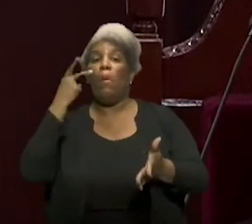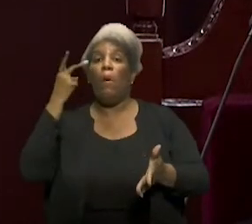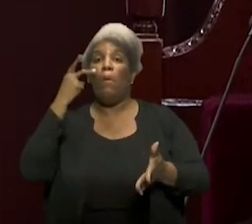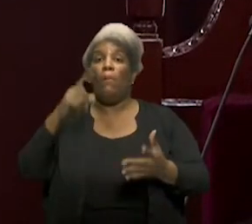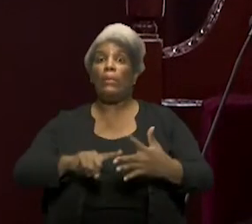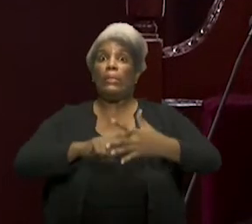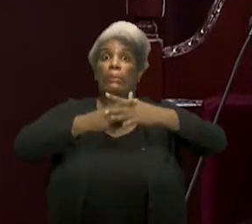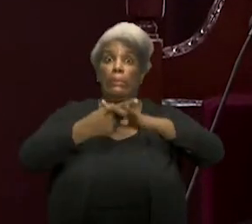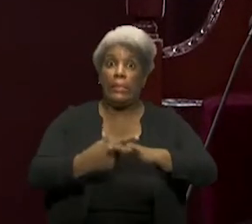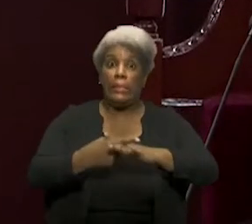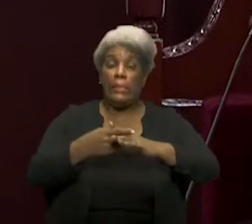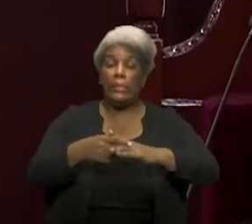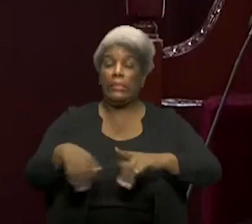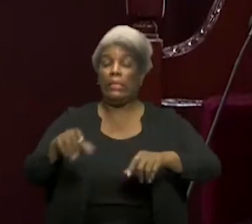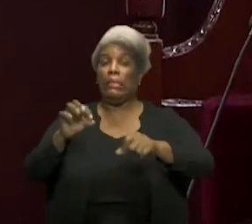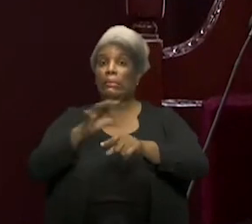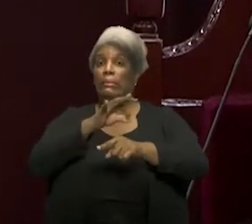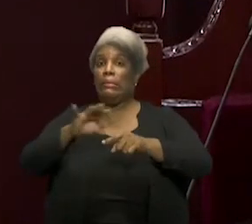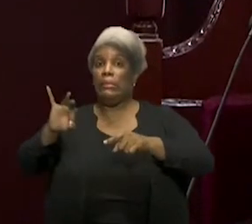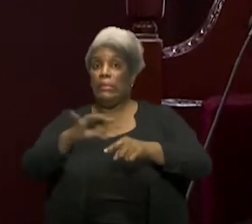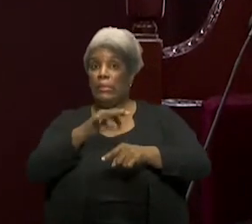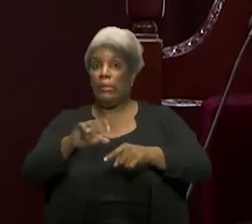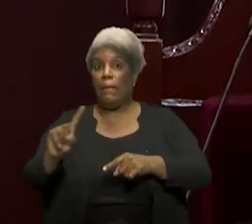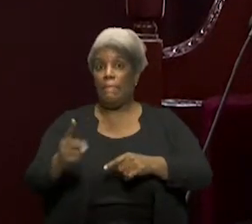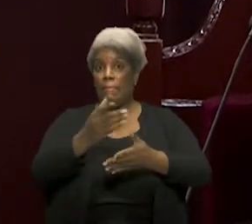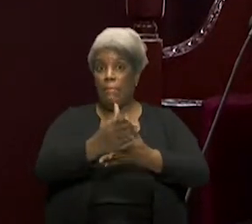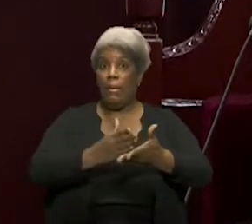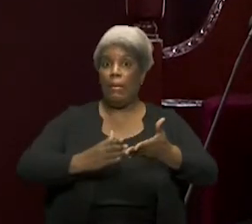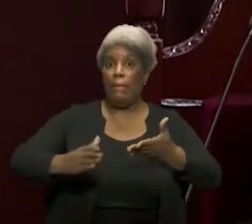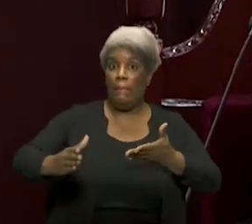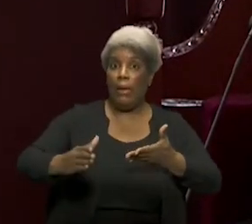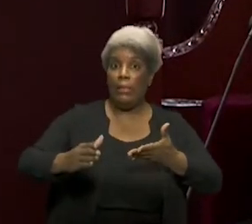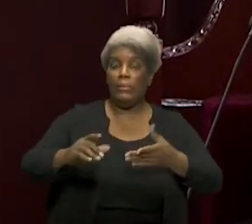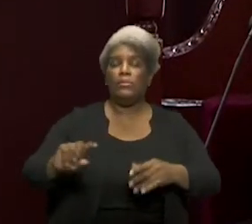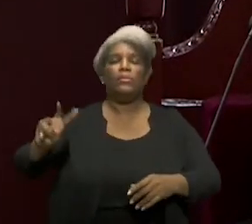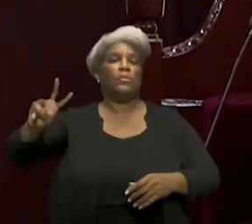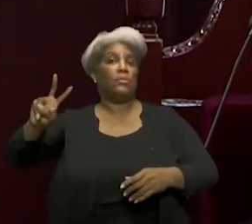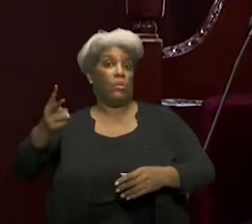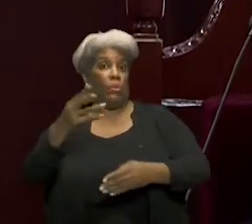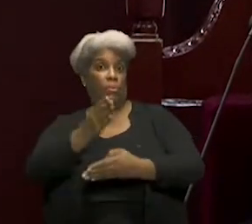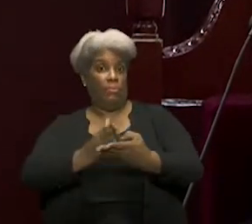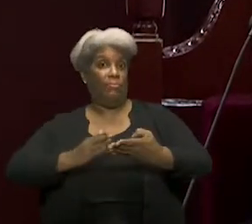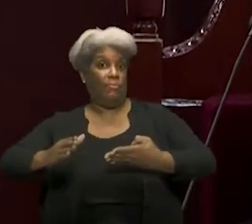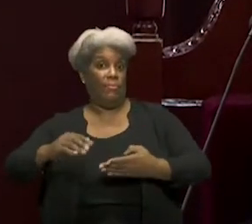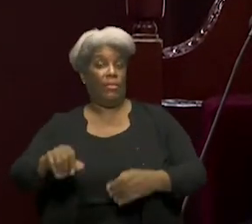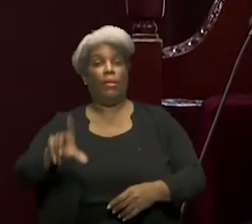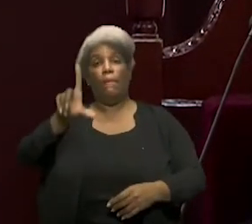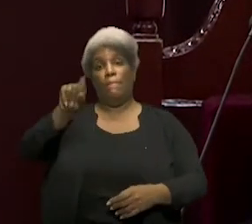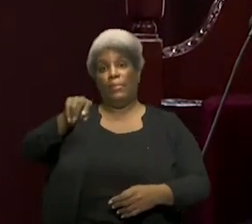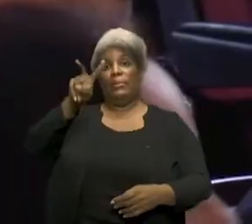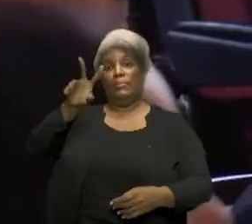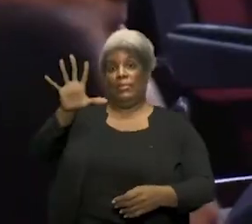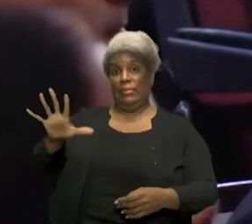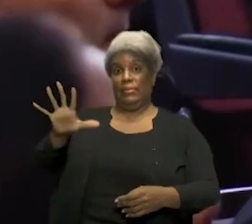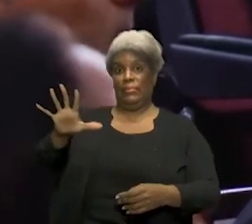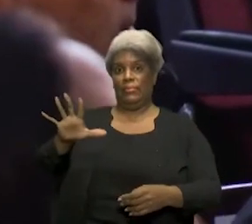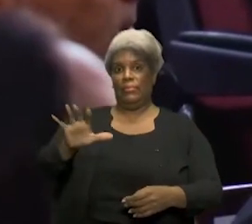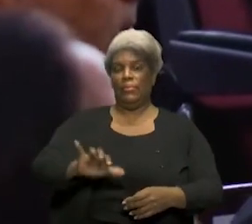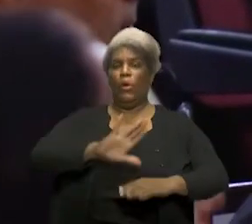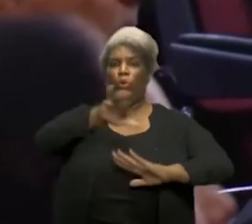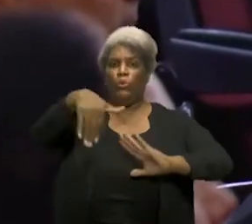finales de este año y la segunda fase a finales del 2025 este sistema integrado de